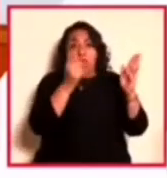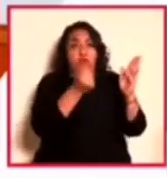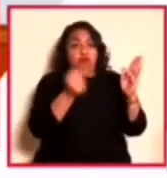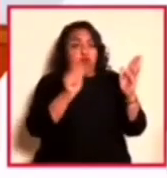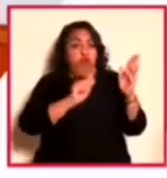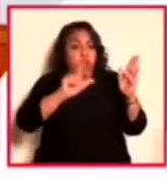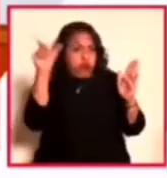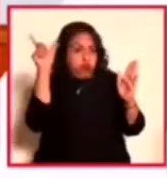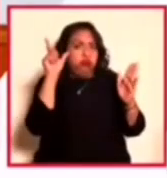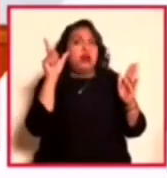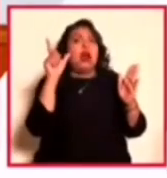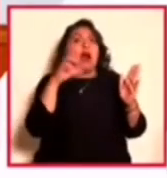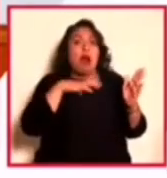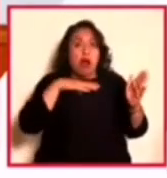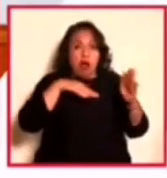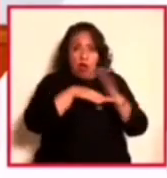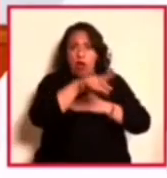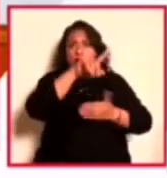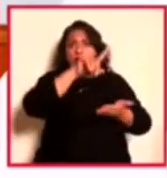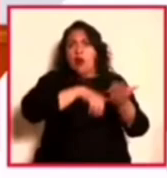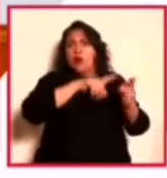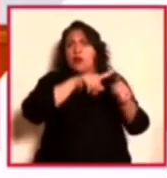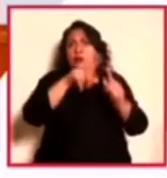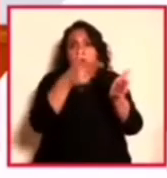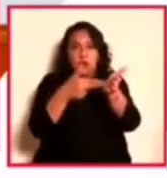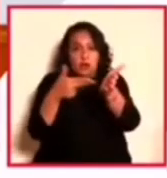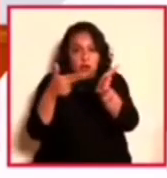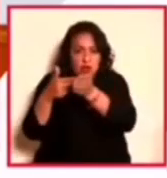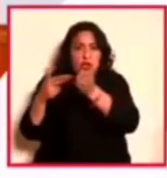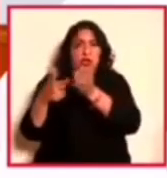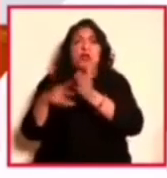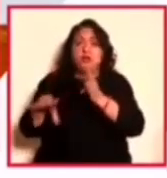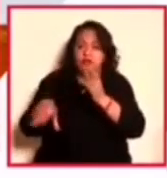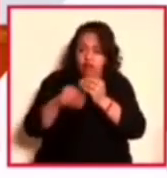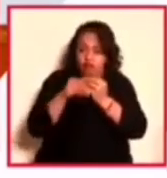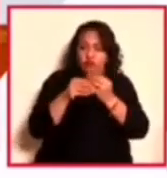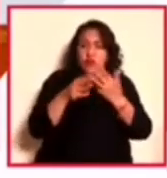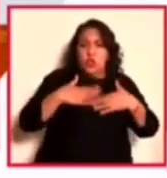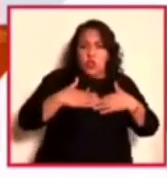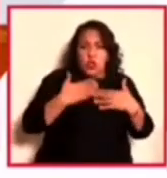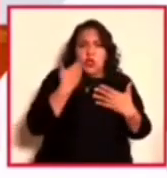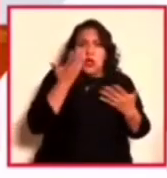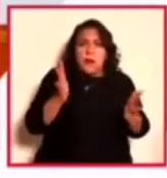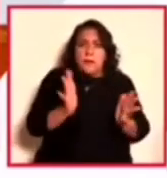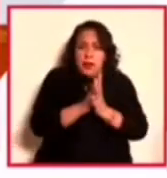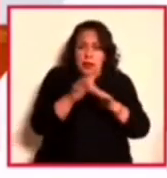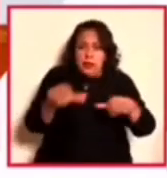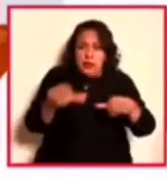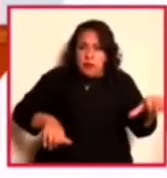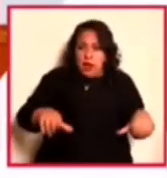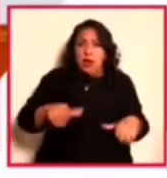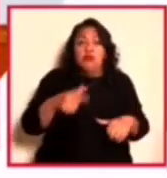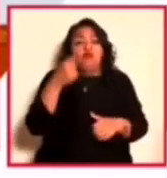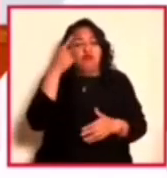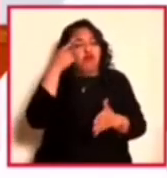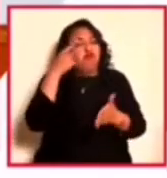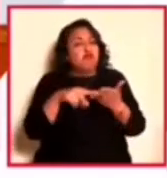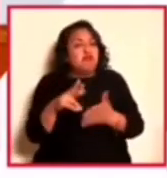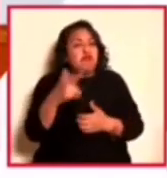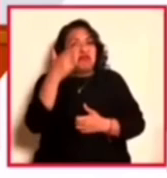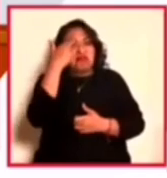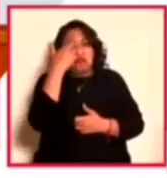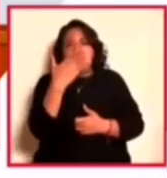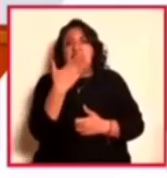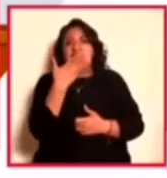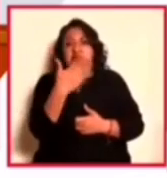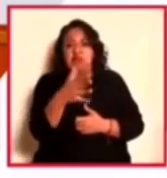quienes han transitado por los diferentes talleres y que se han sumado a este ejercicio, y que yo creo que va a ser un buen recuerdo el que